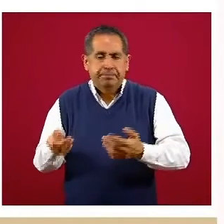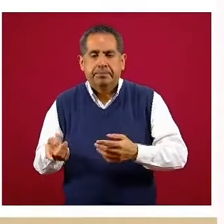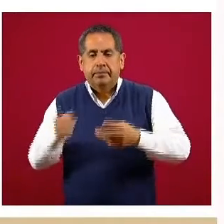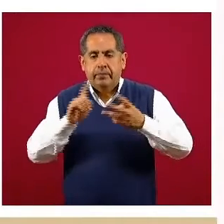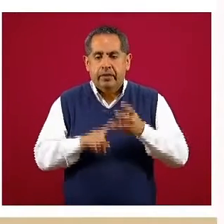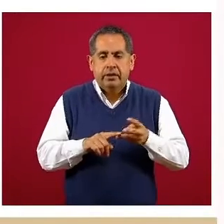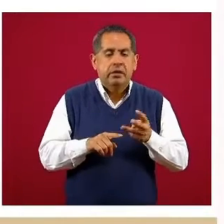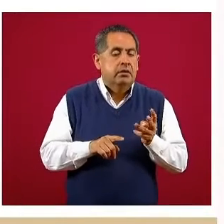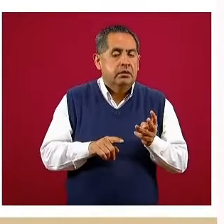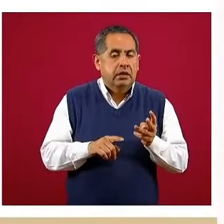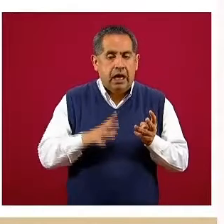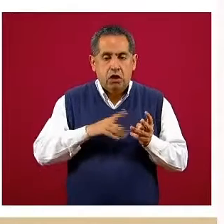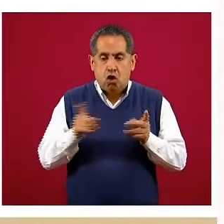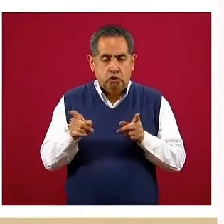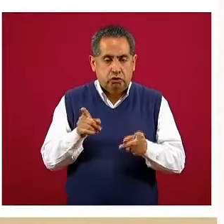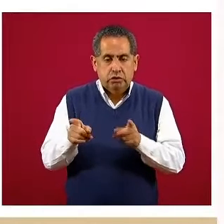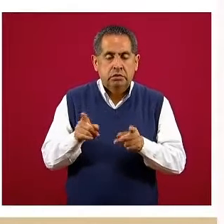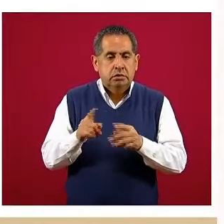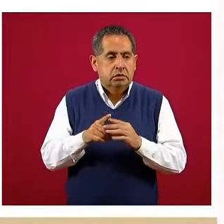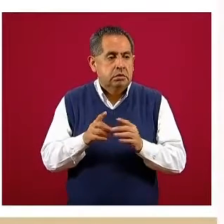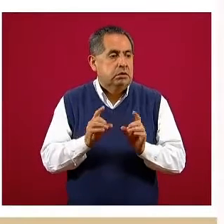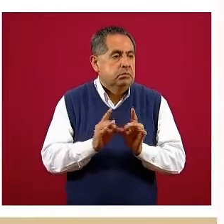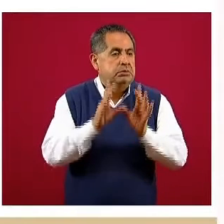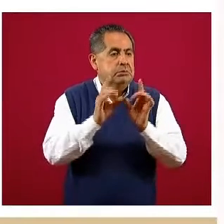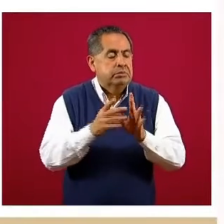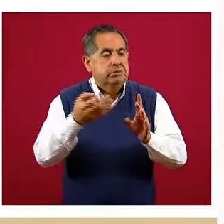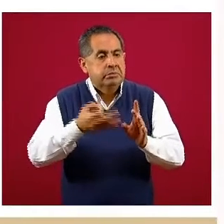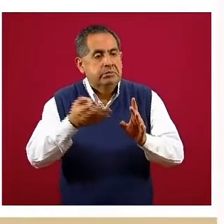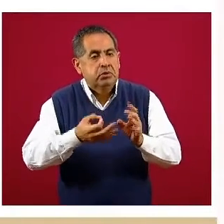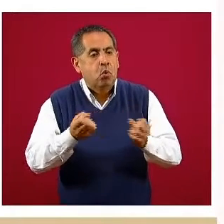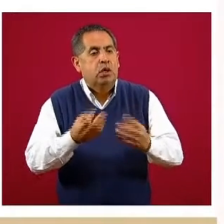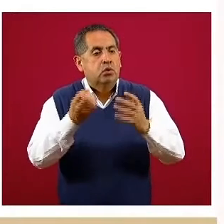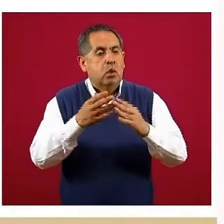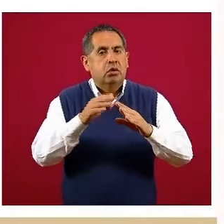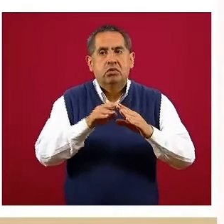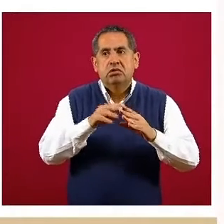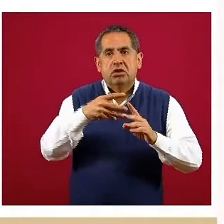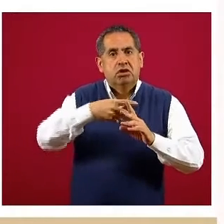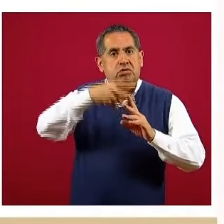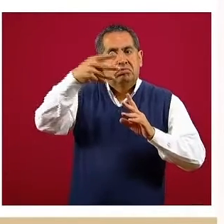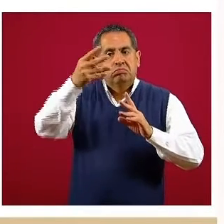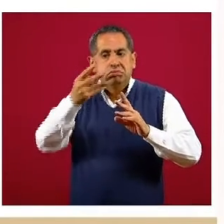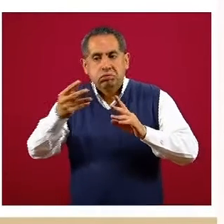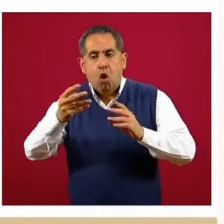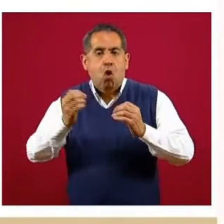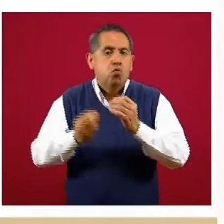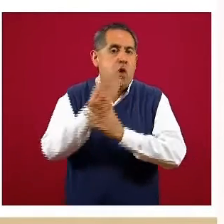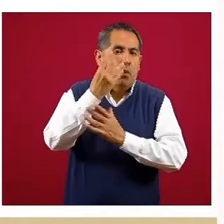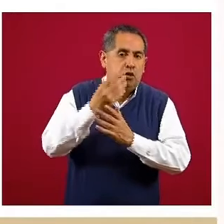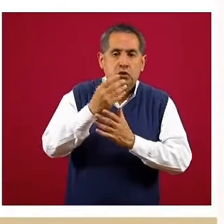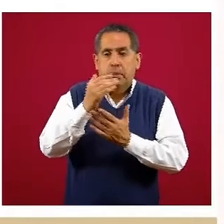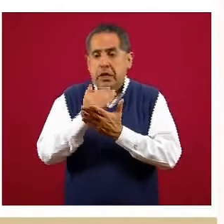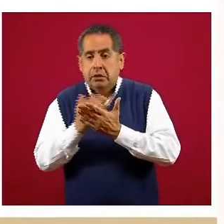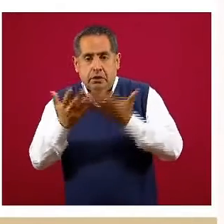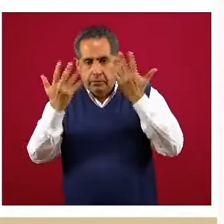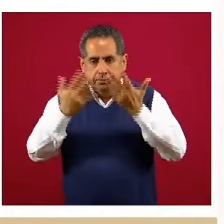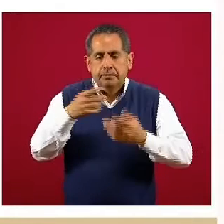zonas marginadas, a las personas más pobres de nuestro